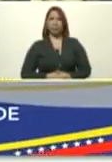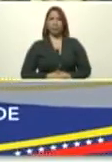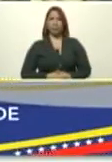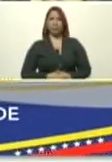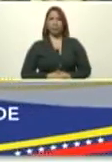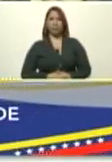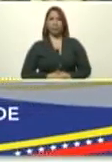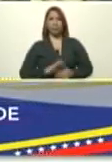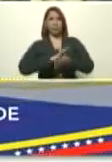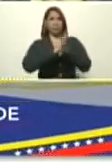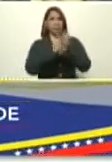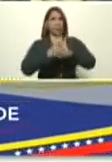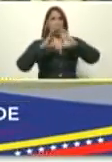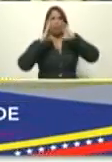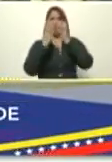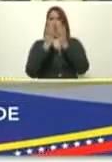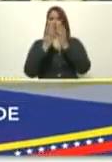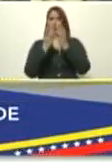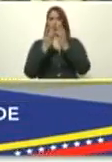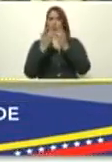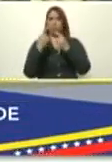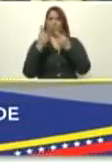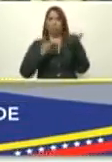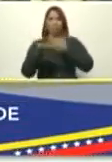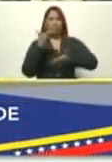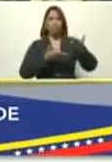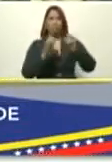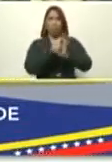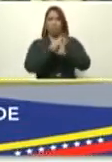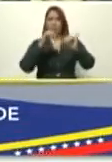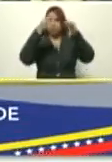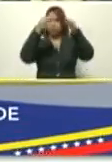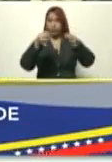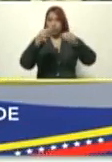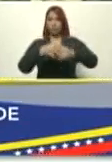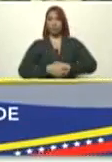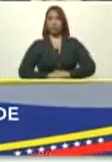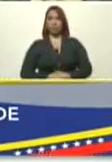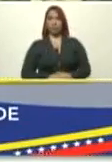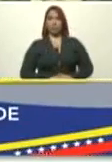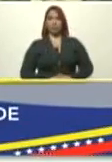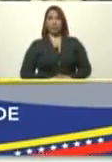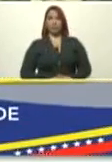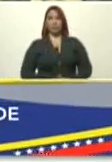y acabar con este mundo multipolar que ya es una realidad.